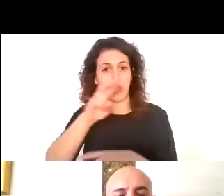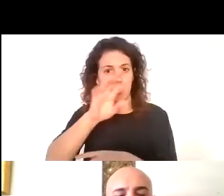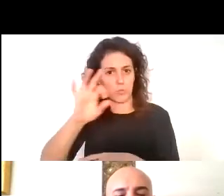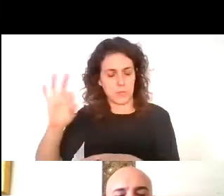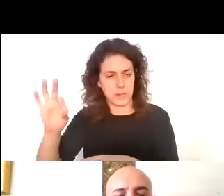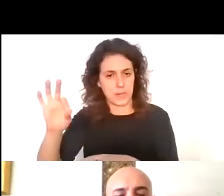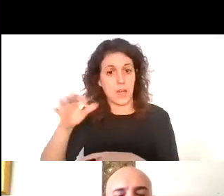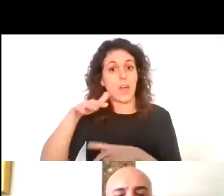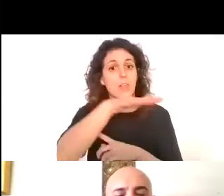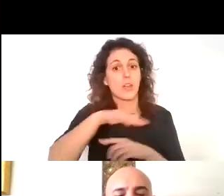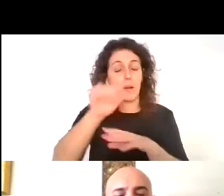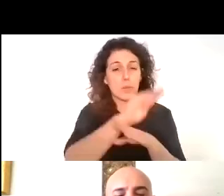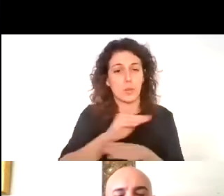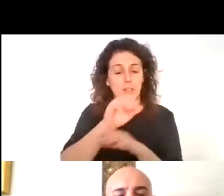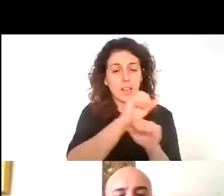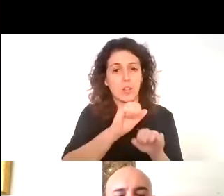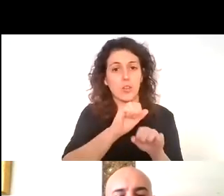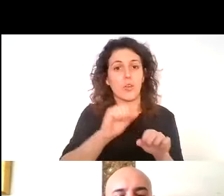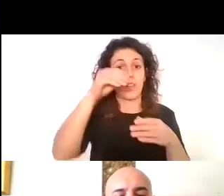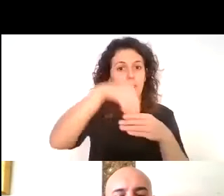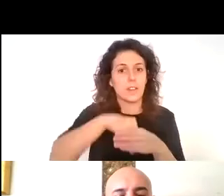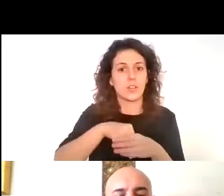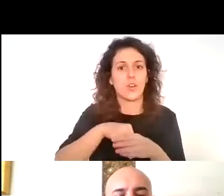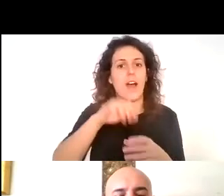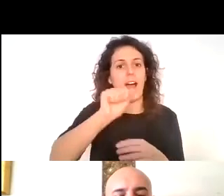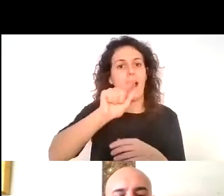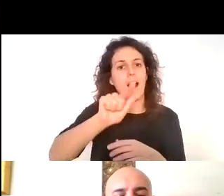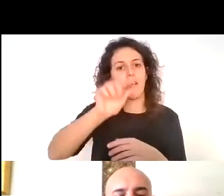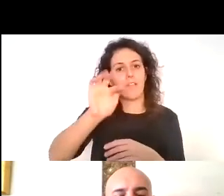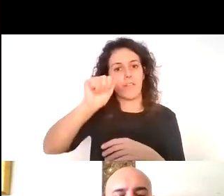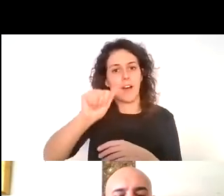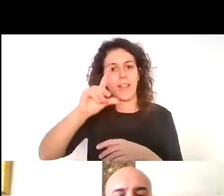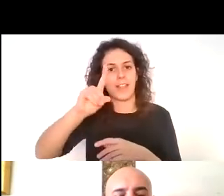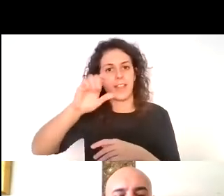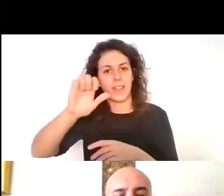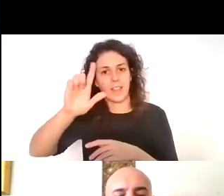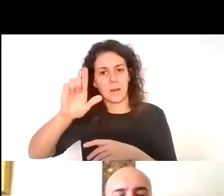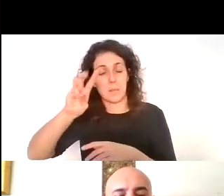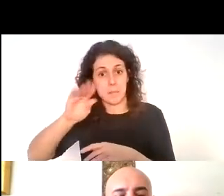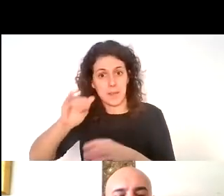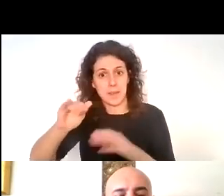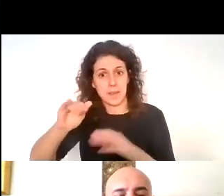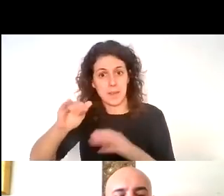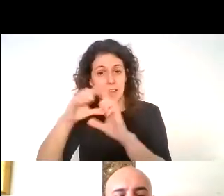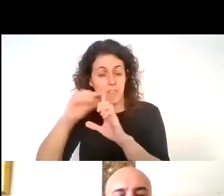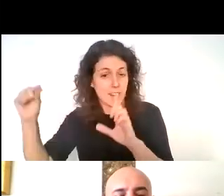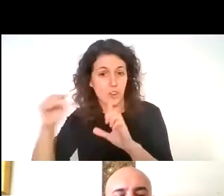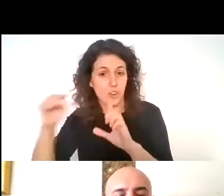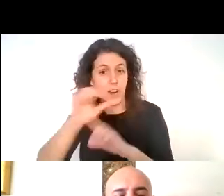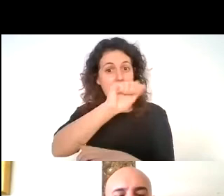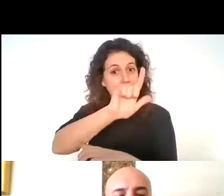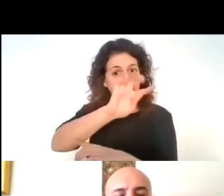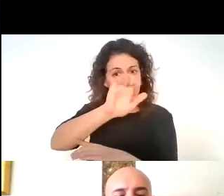Un espacio protegido que abarca los municipios del Alfaz del Pi, Benidorm y Altea, con una superficie de más de